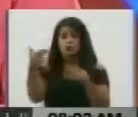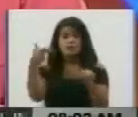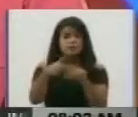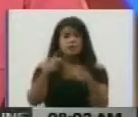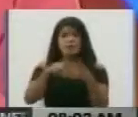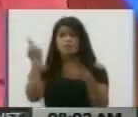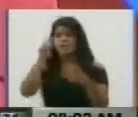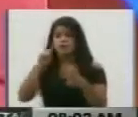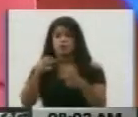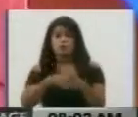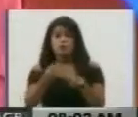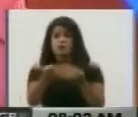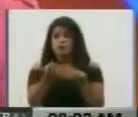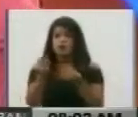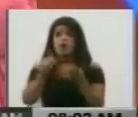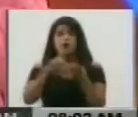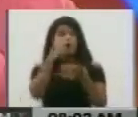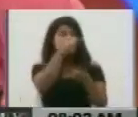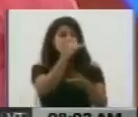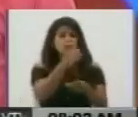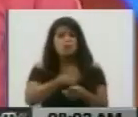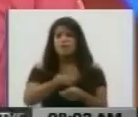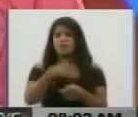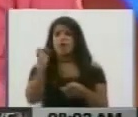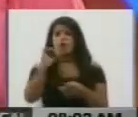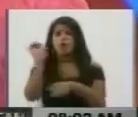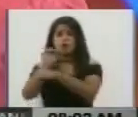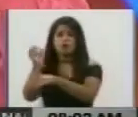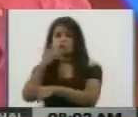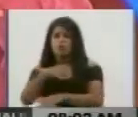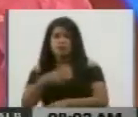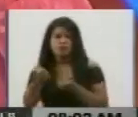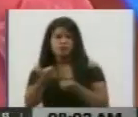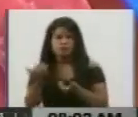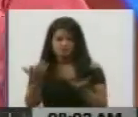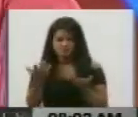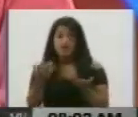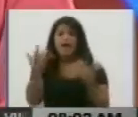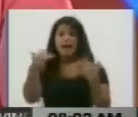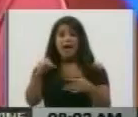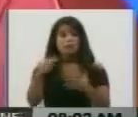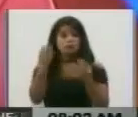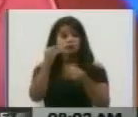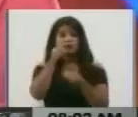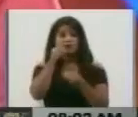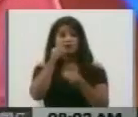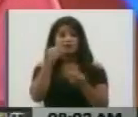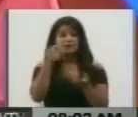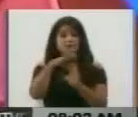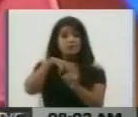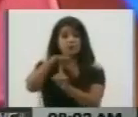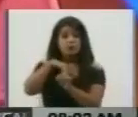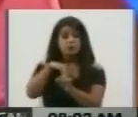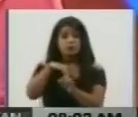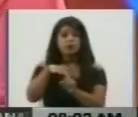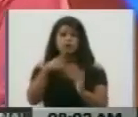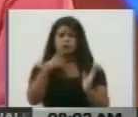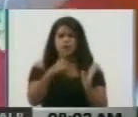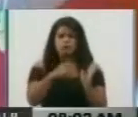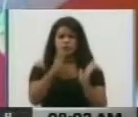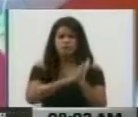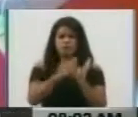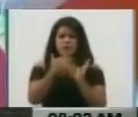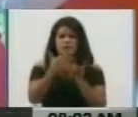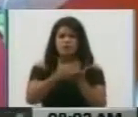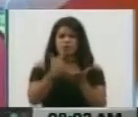los venezolanos la suya, ni los bolivianos la suya, ni los ecuatorianos la suya. Fíjate tú cómo ahí detrás, lo cual no quiere decir, y yo se lo pregunto aquí, que